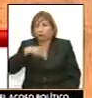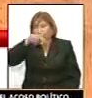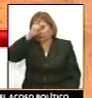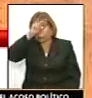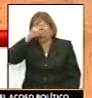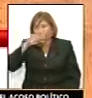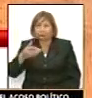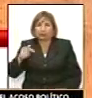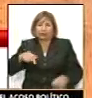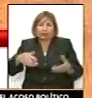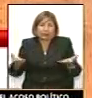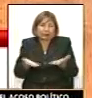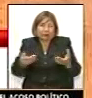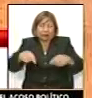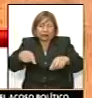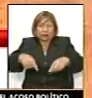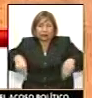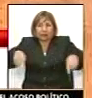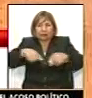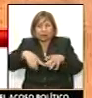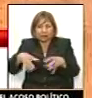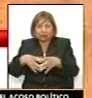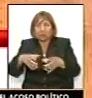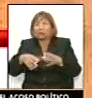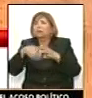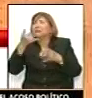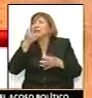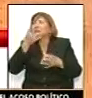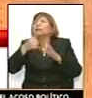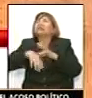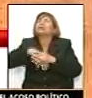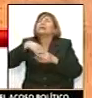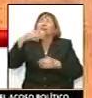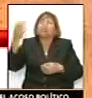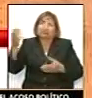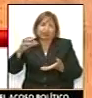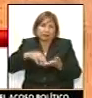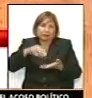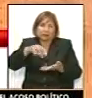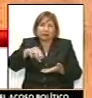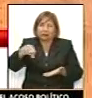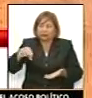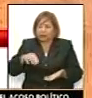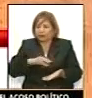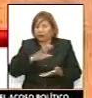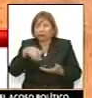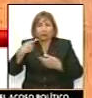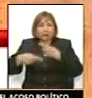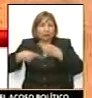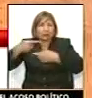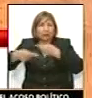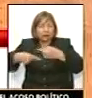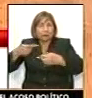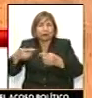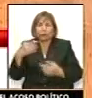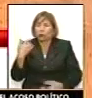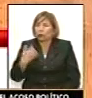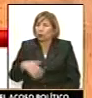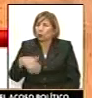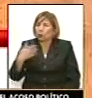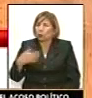Si acá sucede estas cosas, imagínense lo que sucede a nivel de las poblaciones. Todos los días suceden cosas graves.